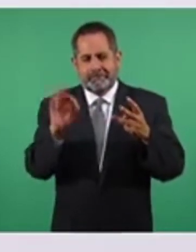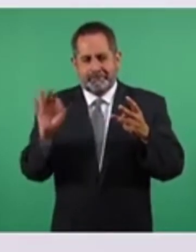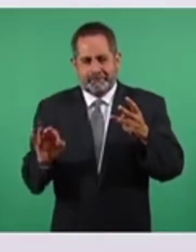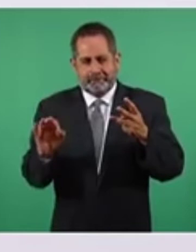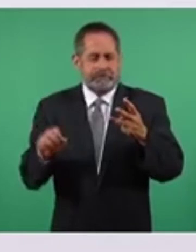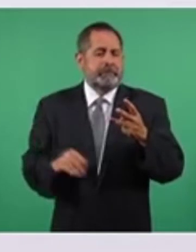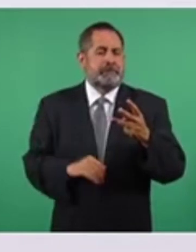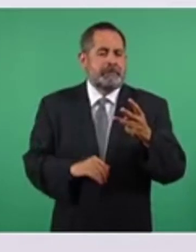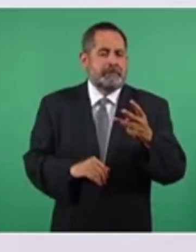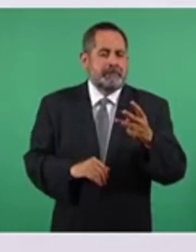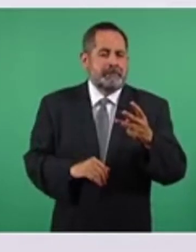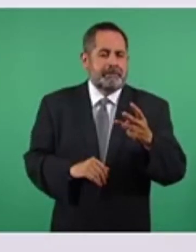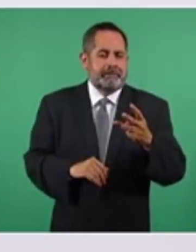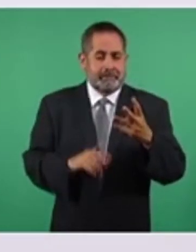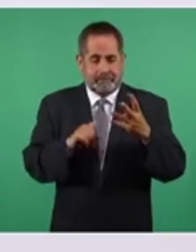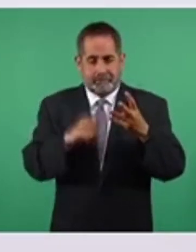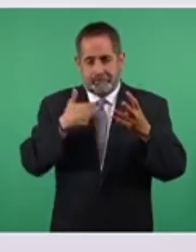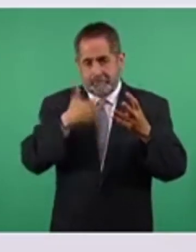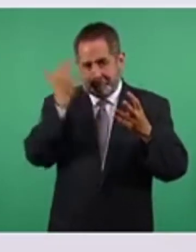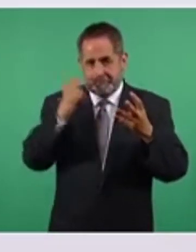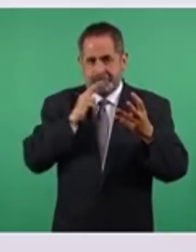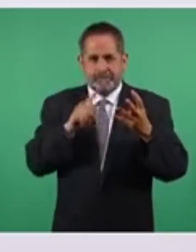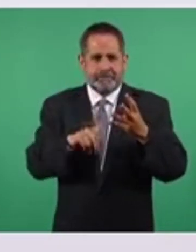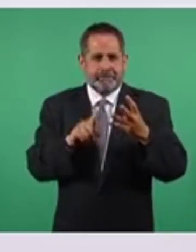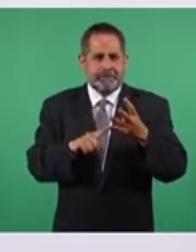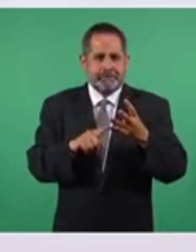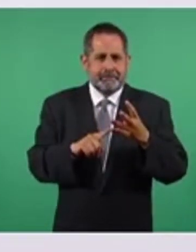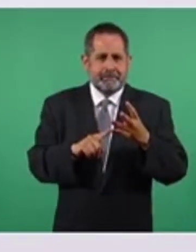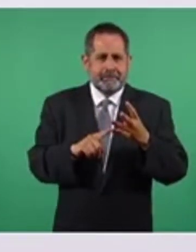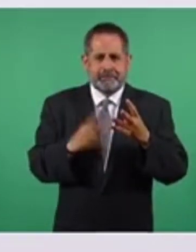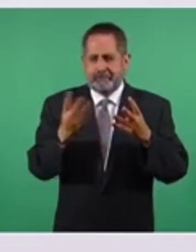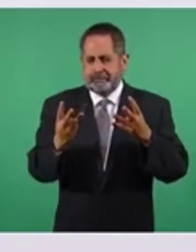1.1%. No sabe o no contestó,